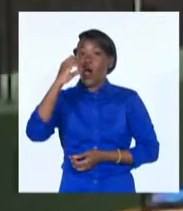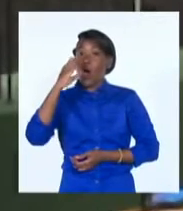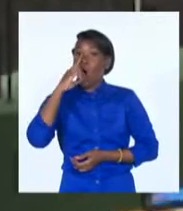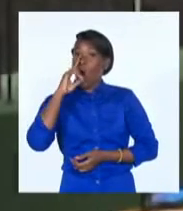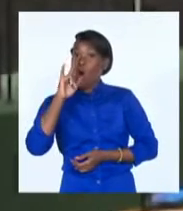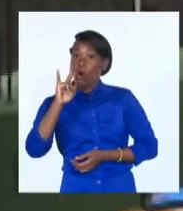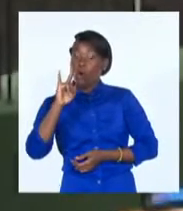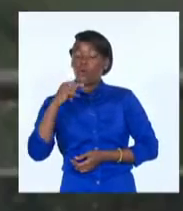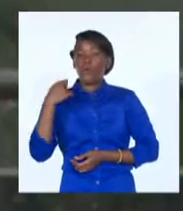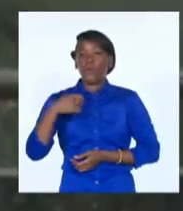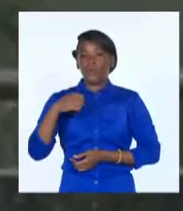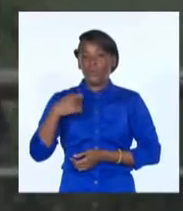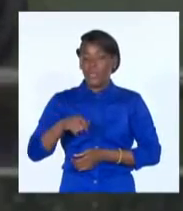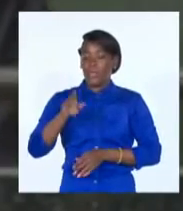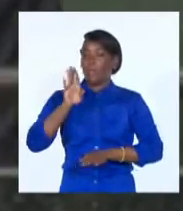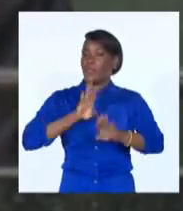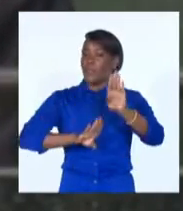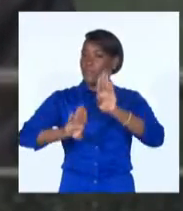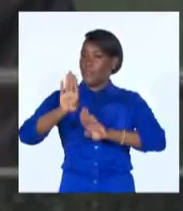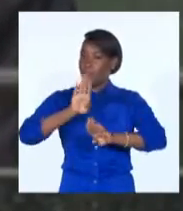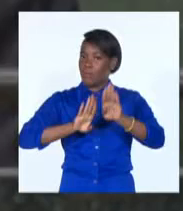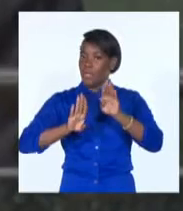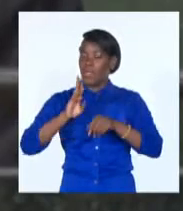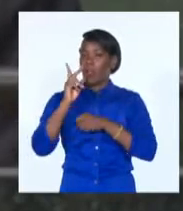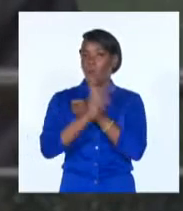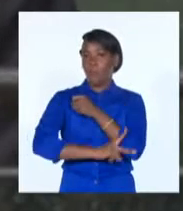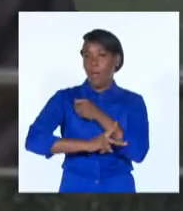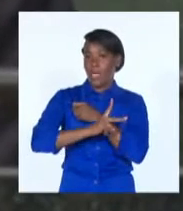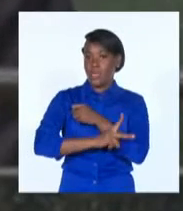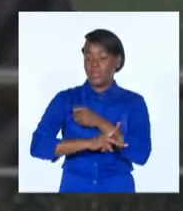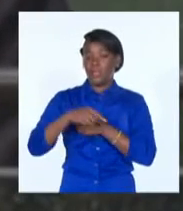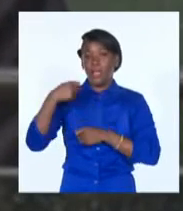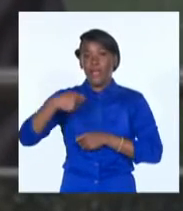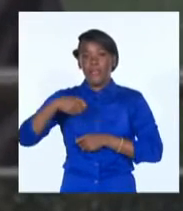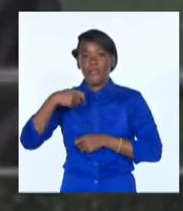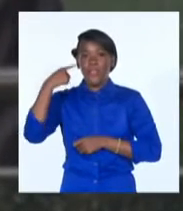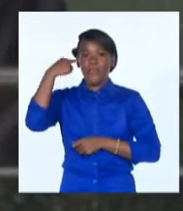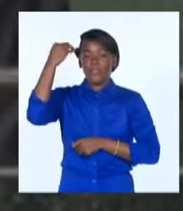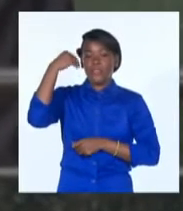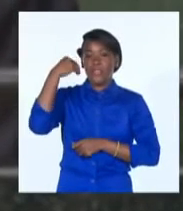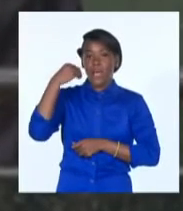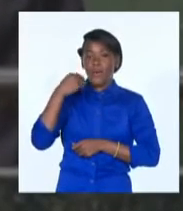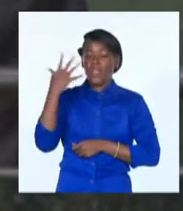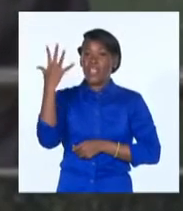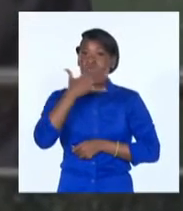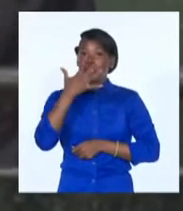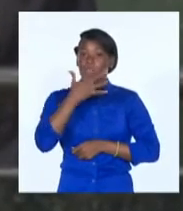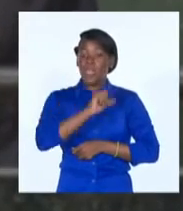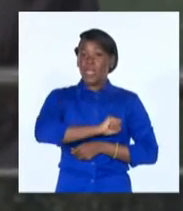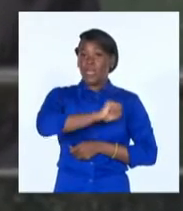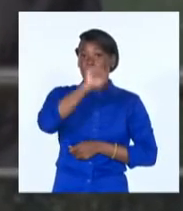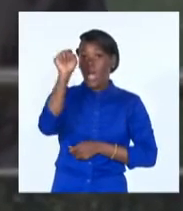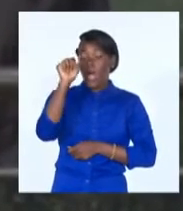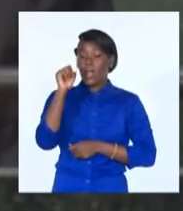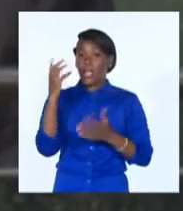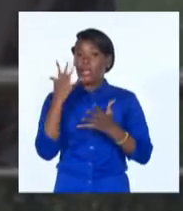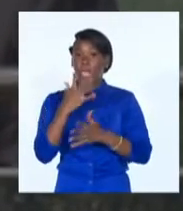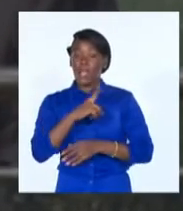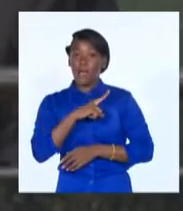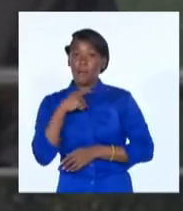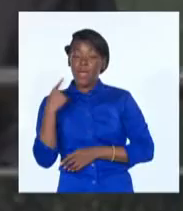del unilateralismo y profundamente reformada para democratizarla